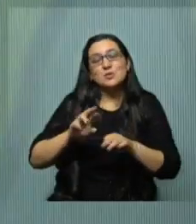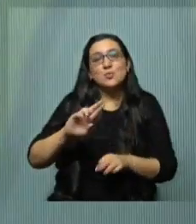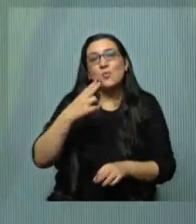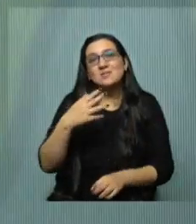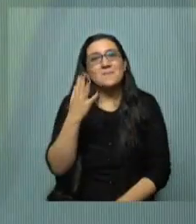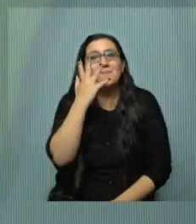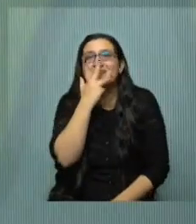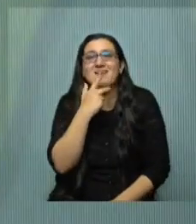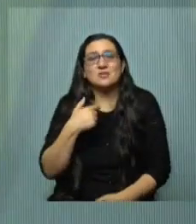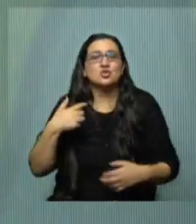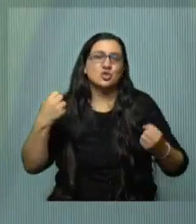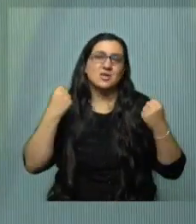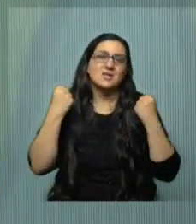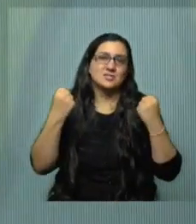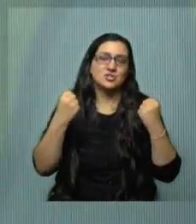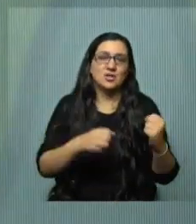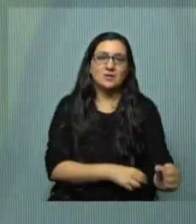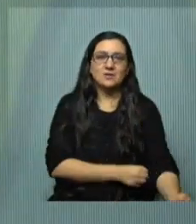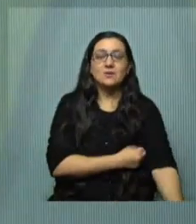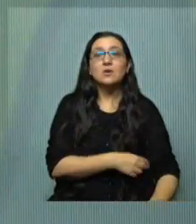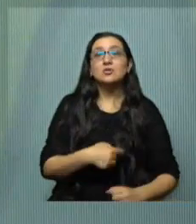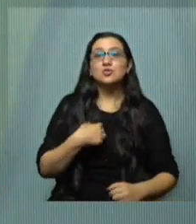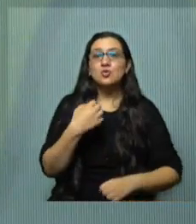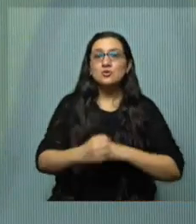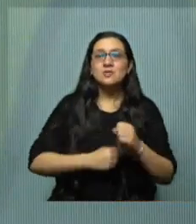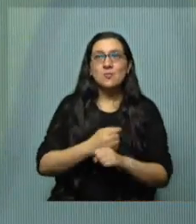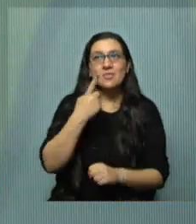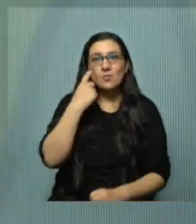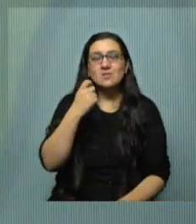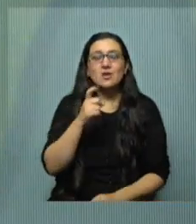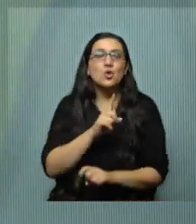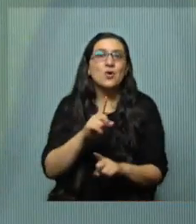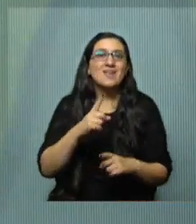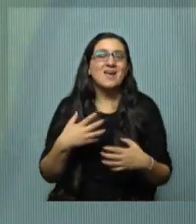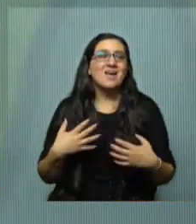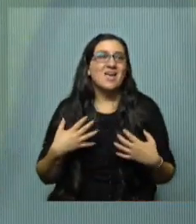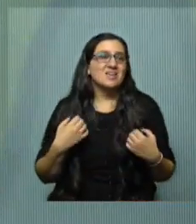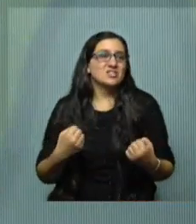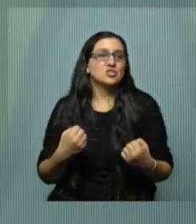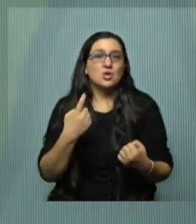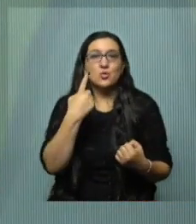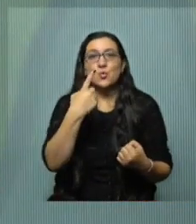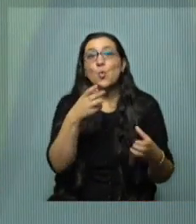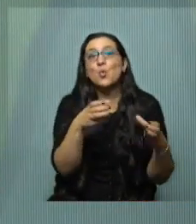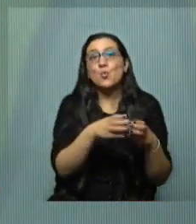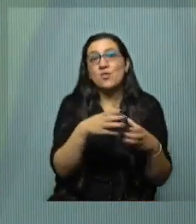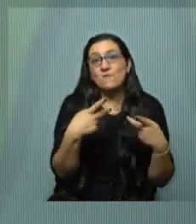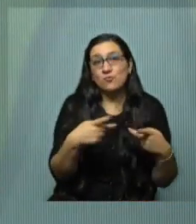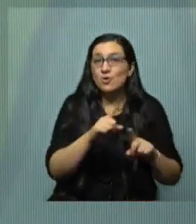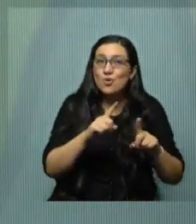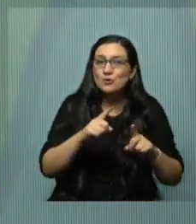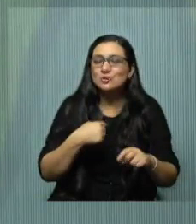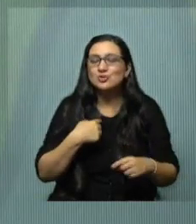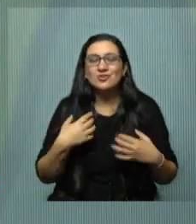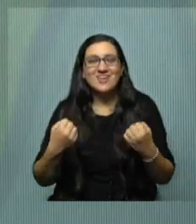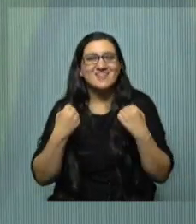hincha. Yo con los años me fui dando cuenta que no era hincha de un club, sino que era hincha de la selección y todo eso que a uno le pasa como me levanté